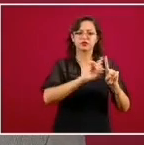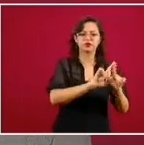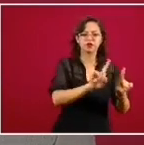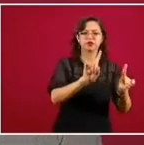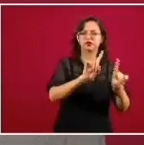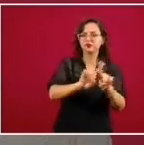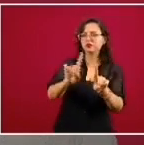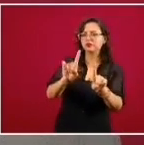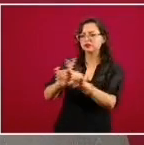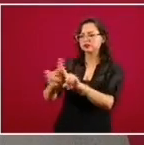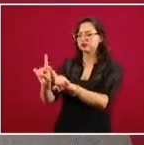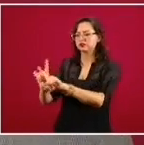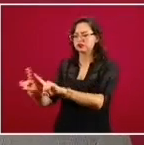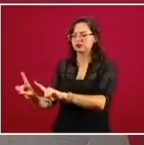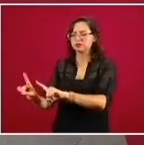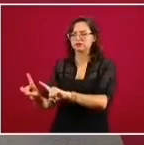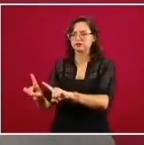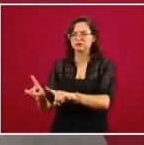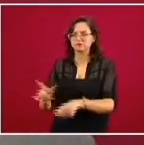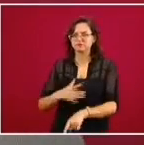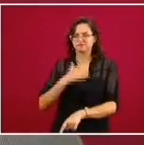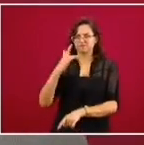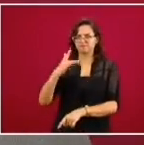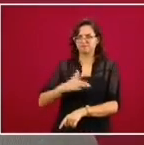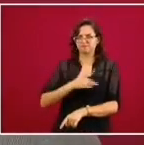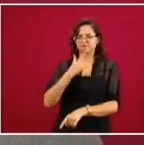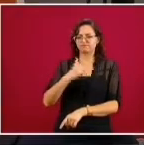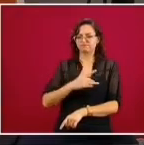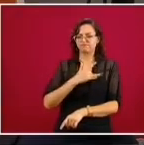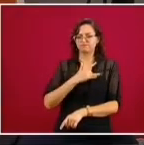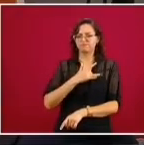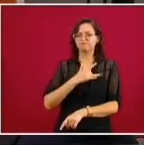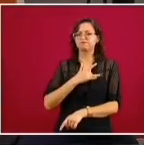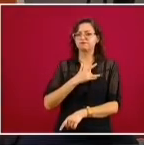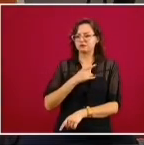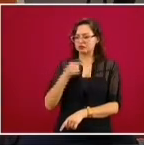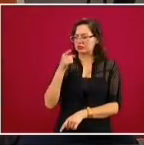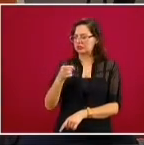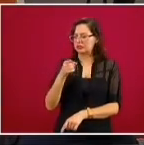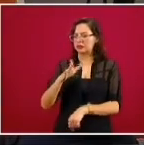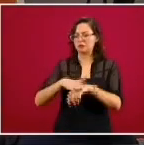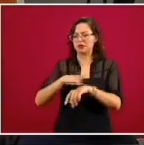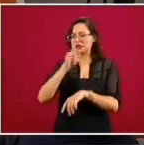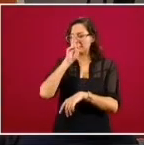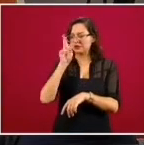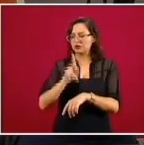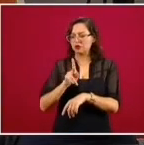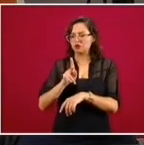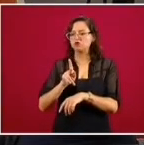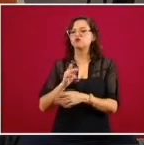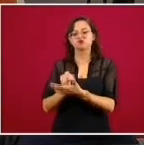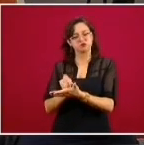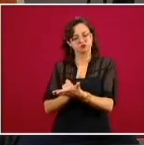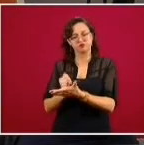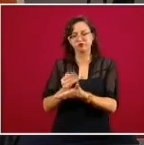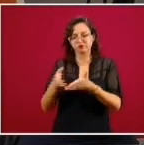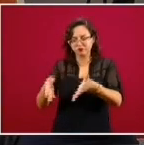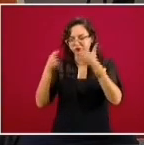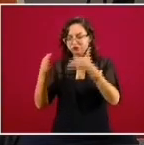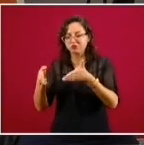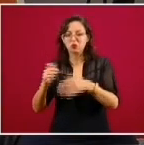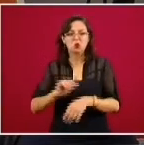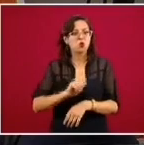permite además tomar medidas más intensas en donde tienen que ser más intensas y no tan intensas donde no